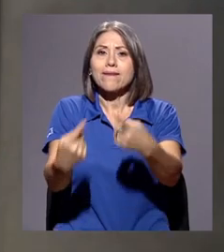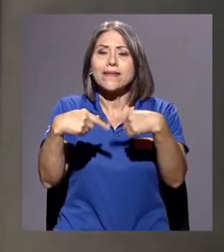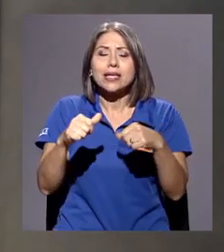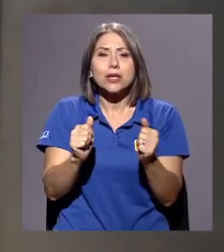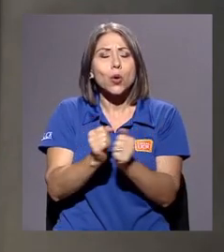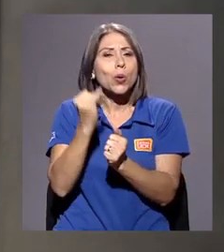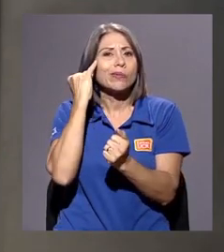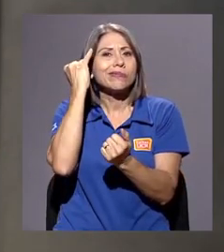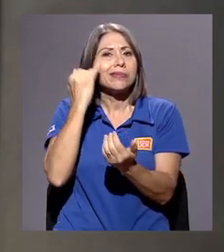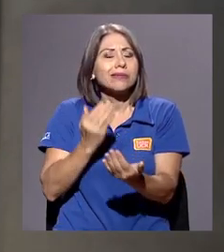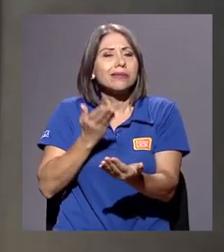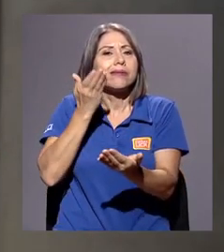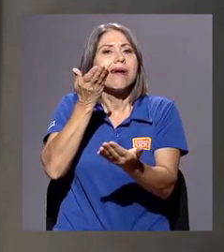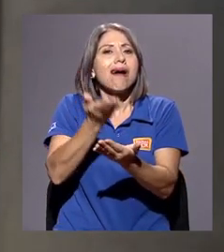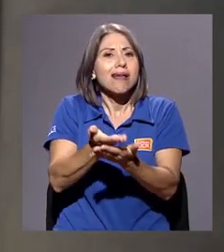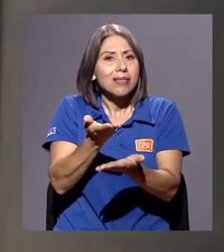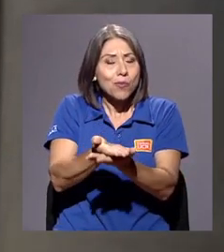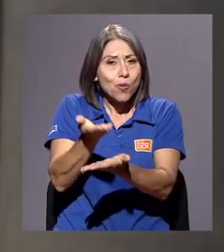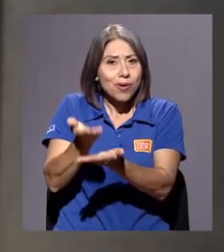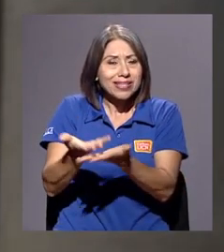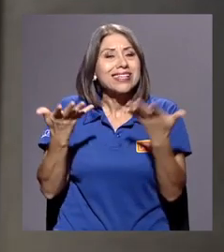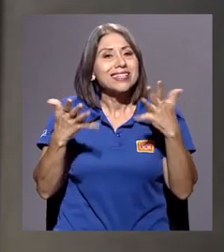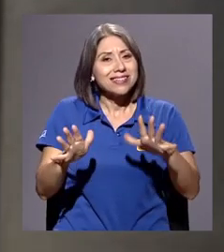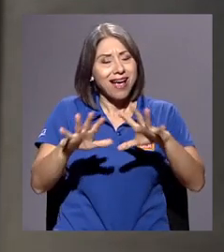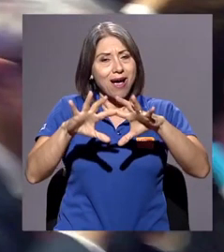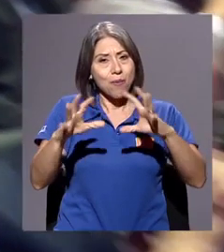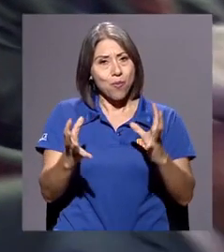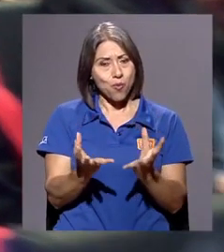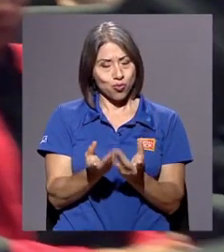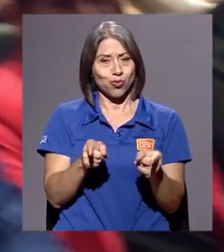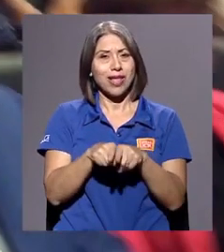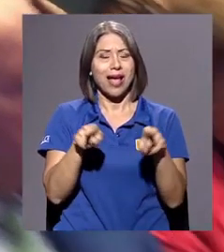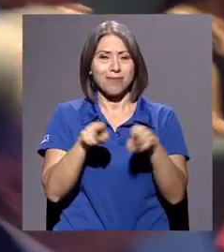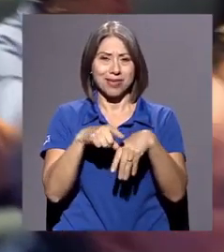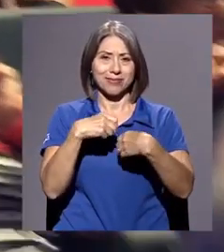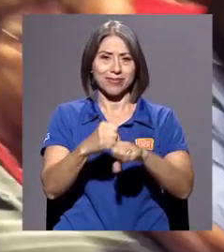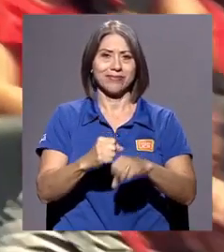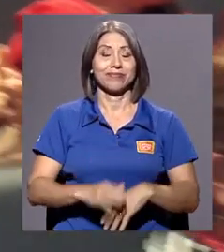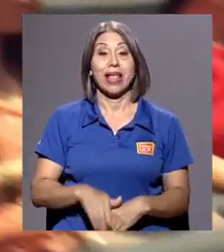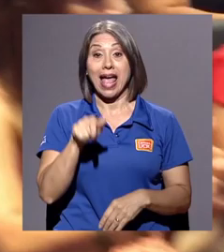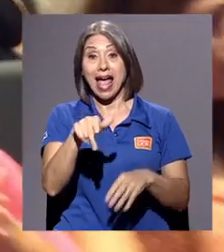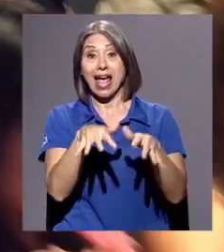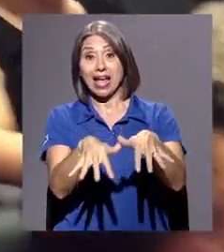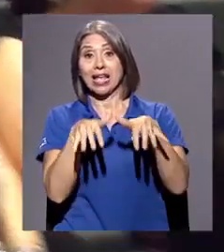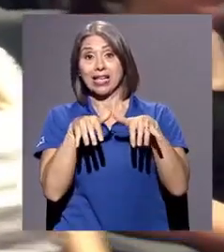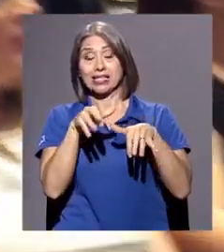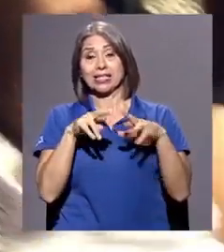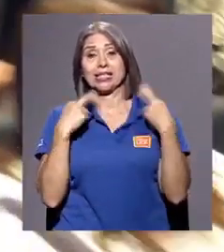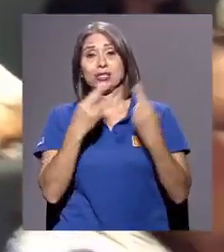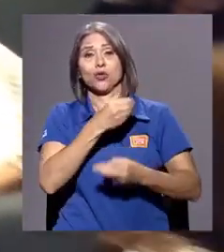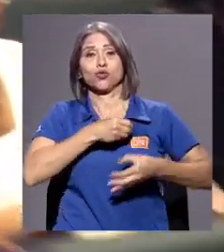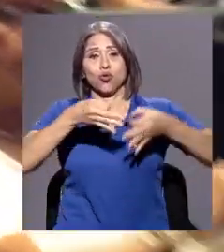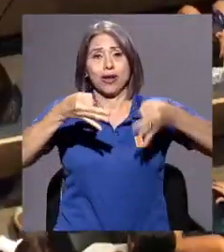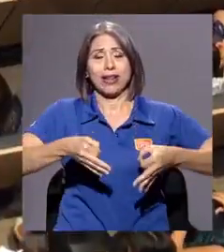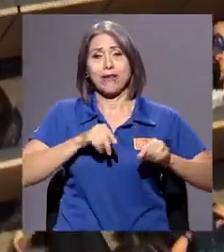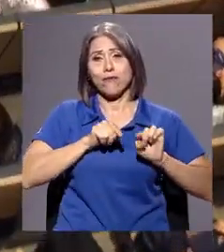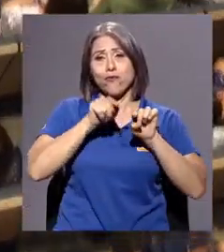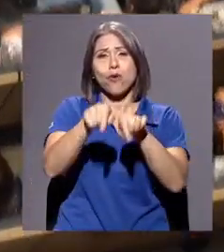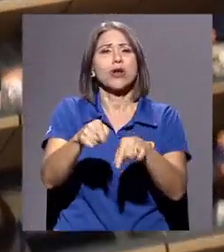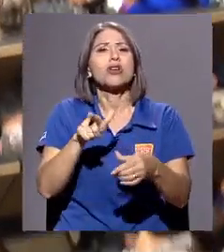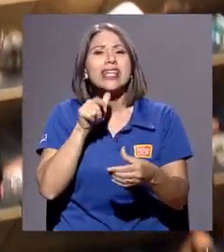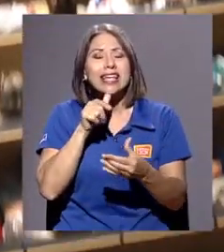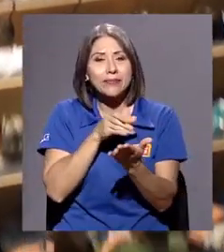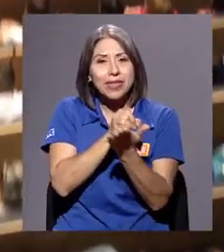con iniciativas que el mundo ha venido también desarrollando. A la sesión solemne asistieron